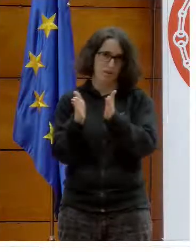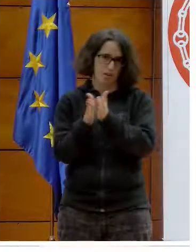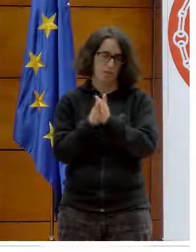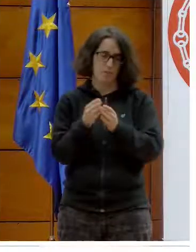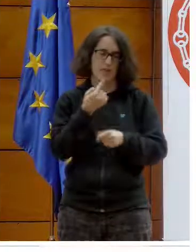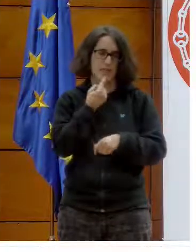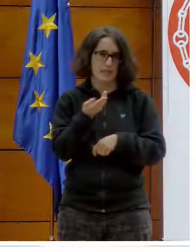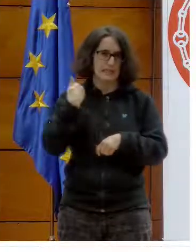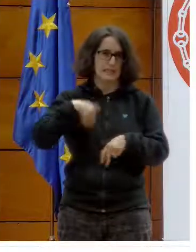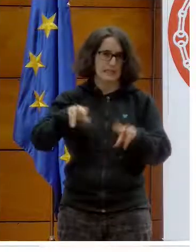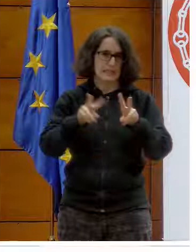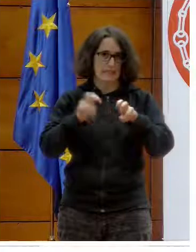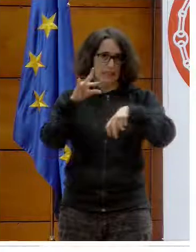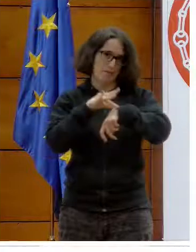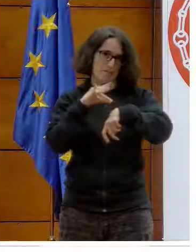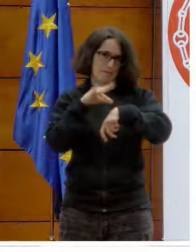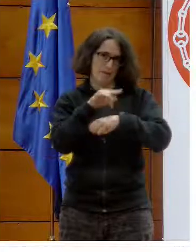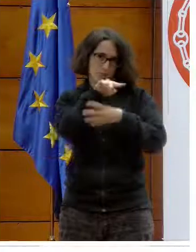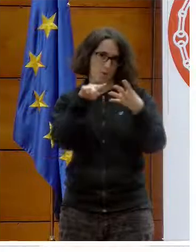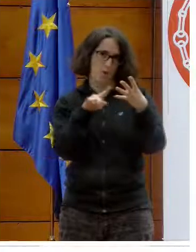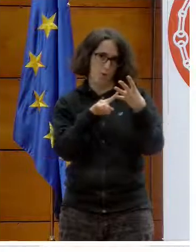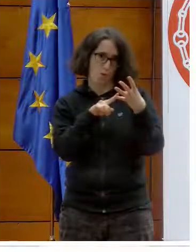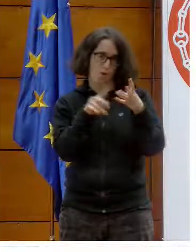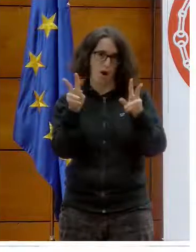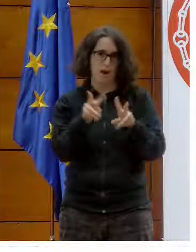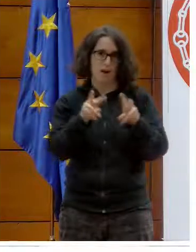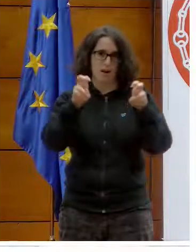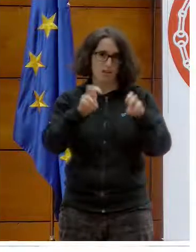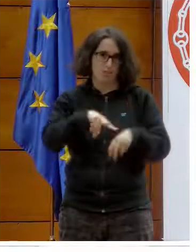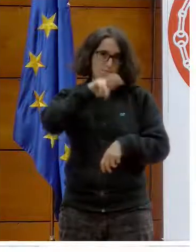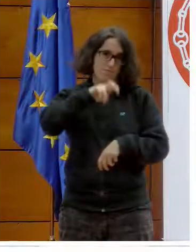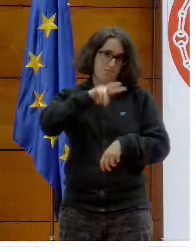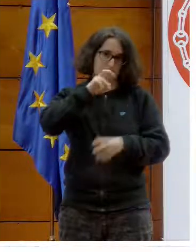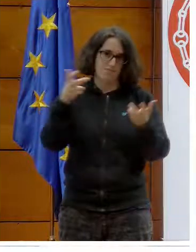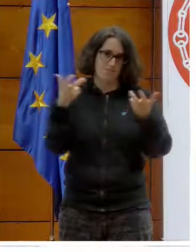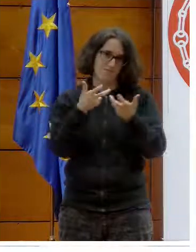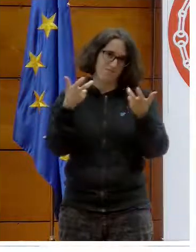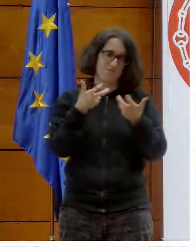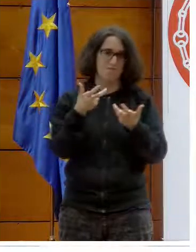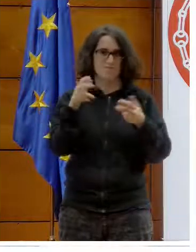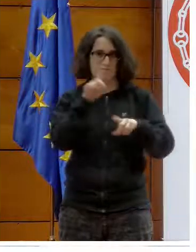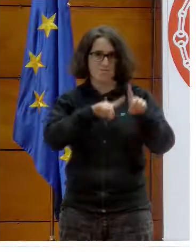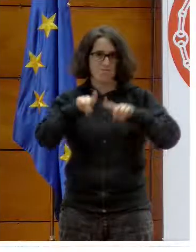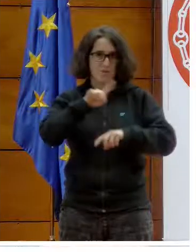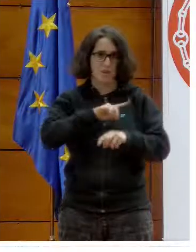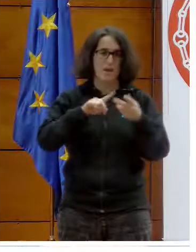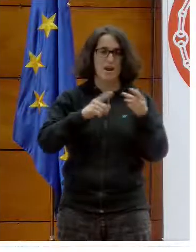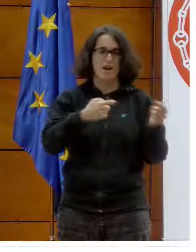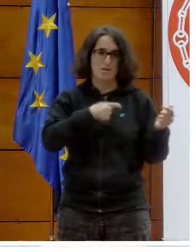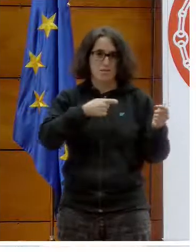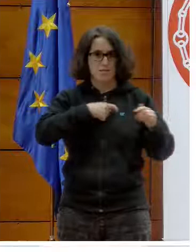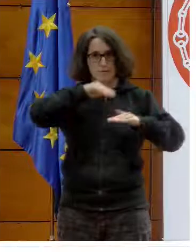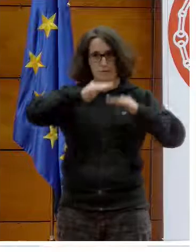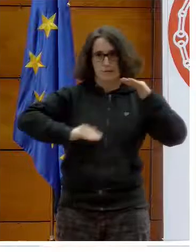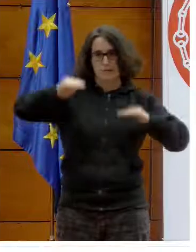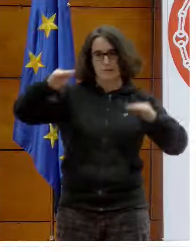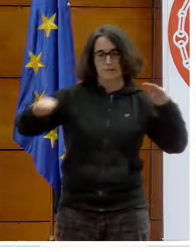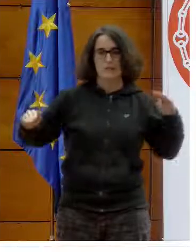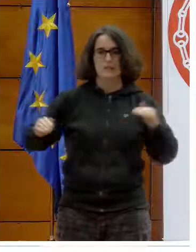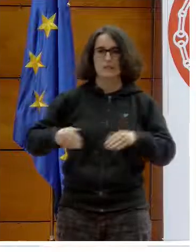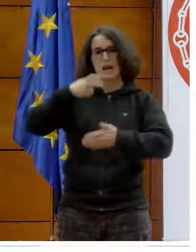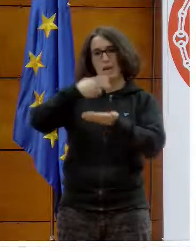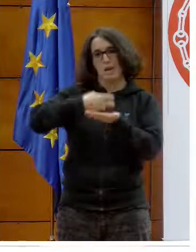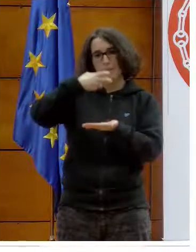compañeros, principalmente estos 4, el padecer una insuficiencia respiratoria aguda, una cardiopatía isquémica inestable, crisis epilépticas